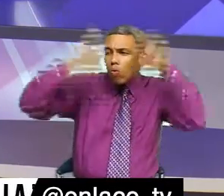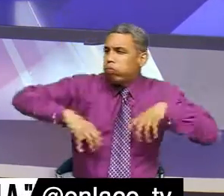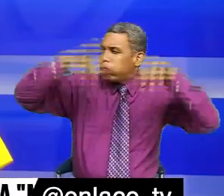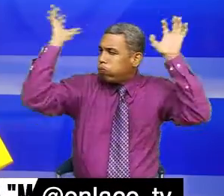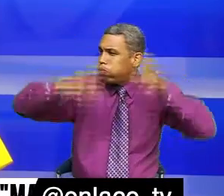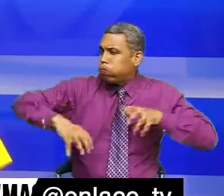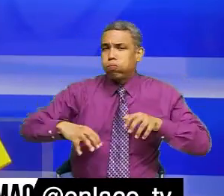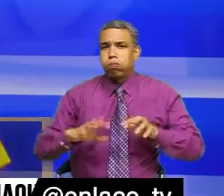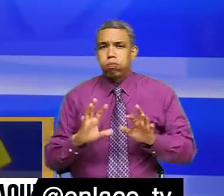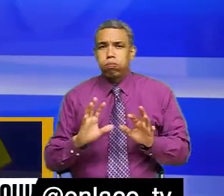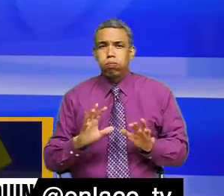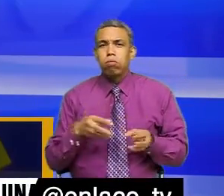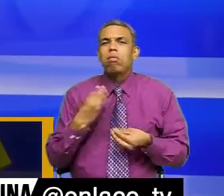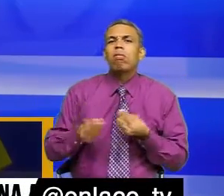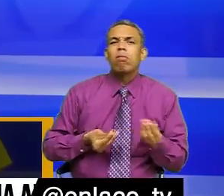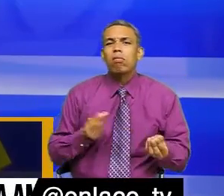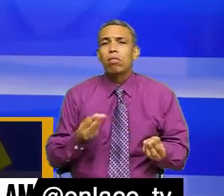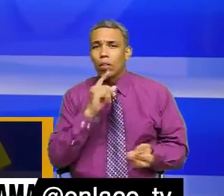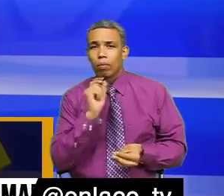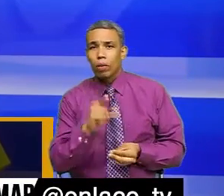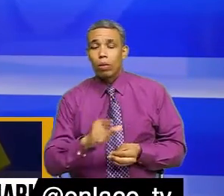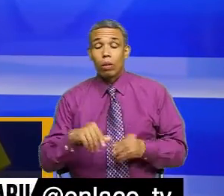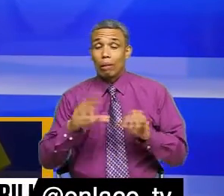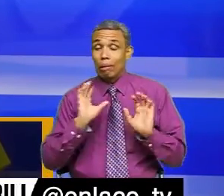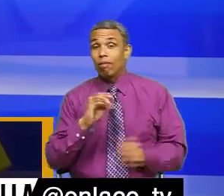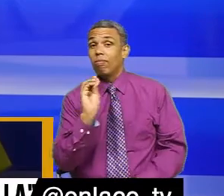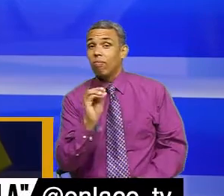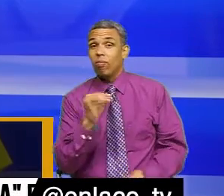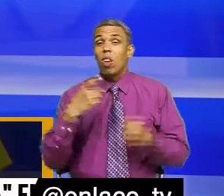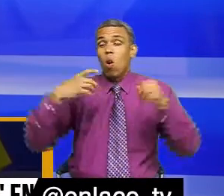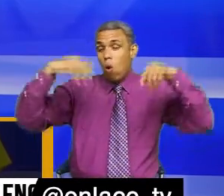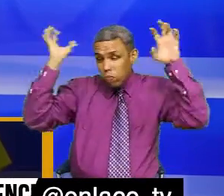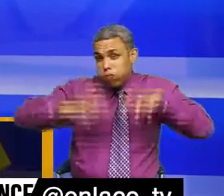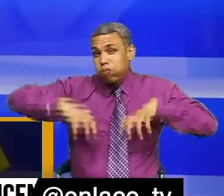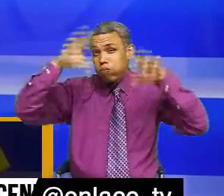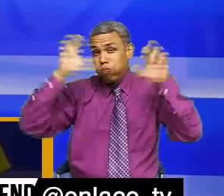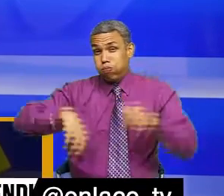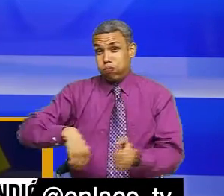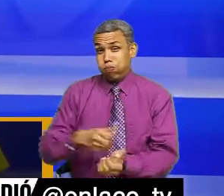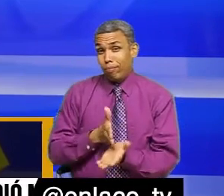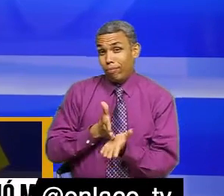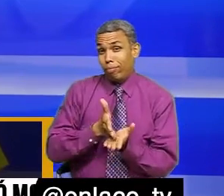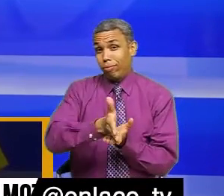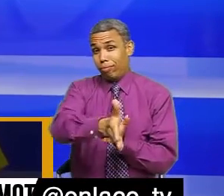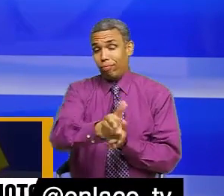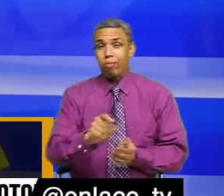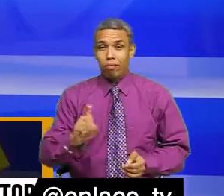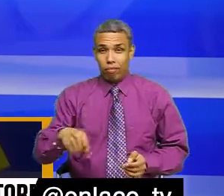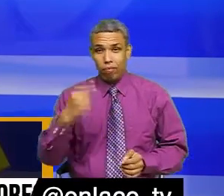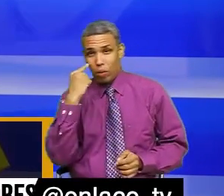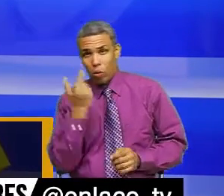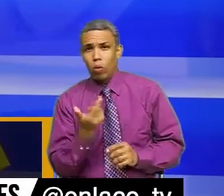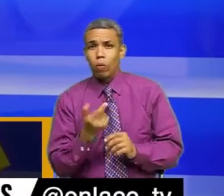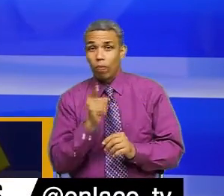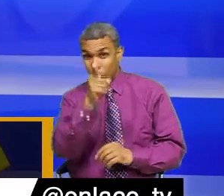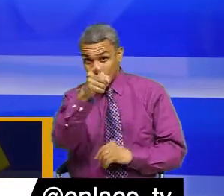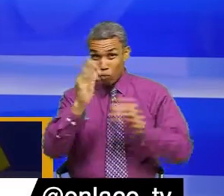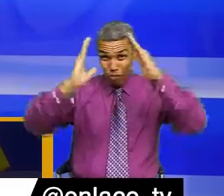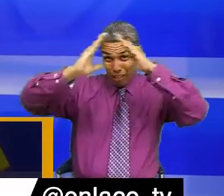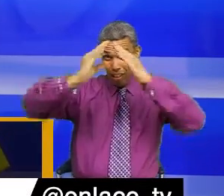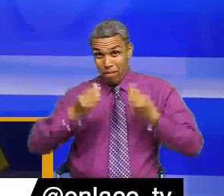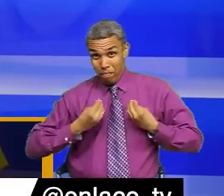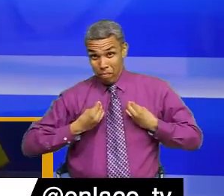que las lluvias no van a parar y les pido a la comunidad, por favor, que revisen sus viviendas, las que están cercanas a Taluz, porque sabemos que en Barranca Bermeja